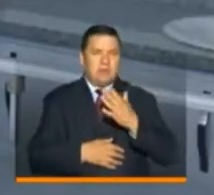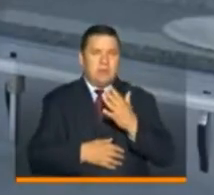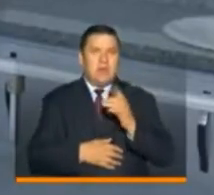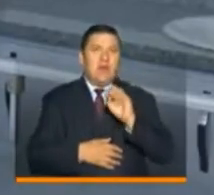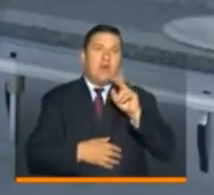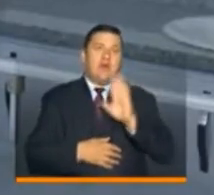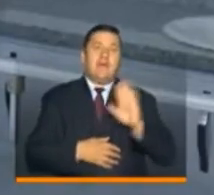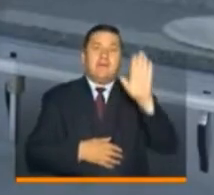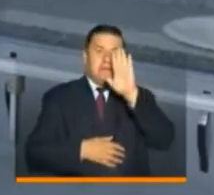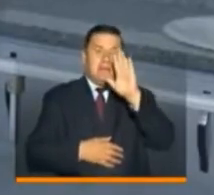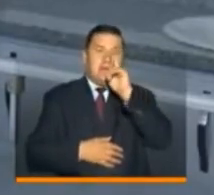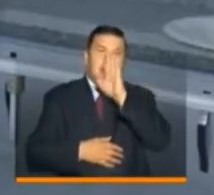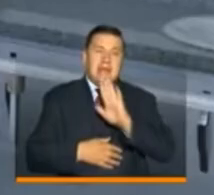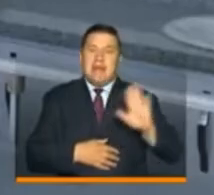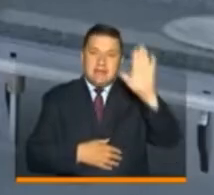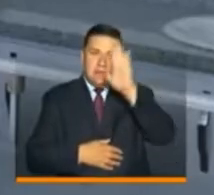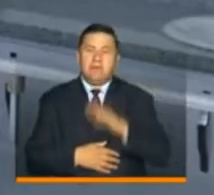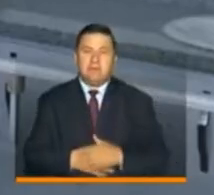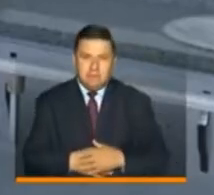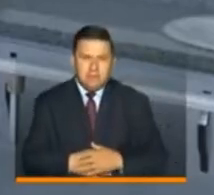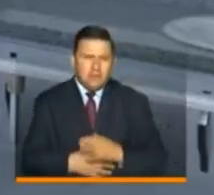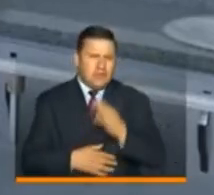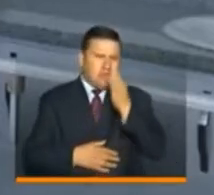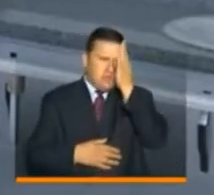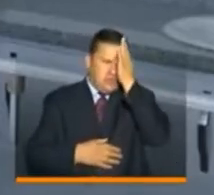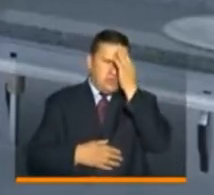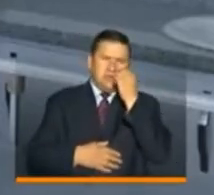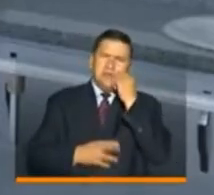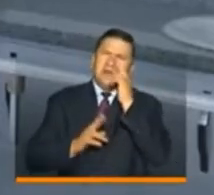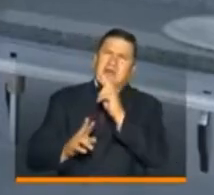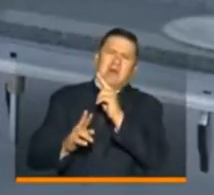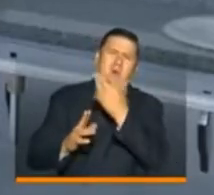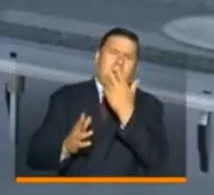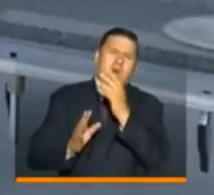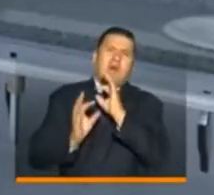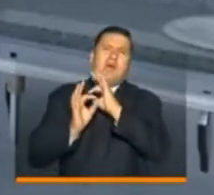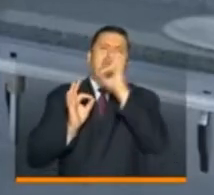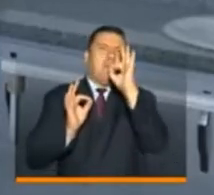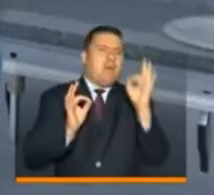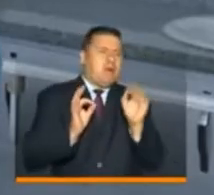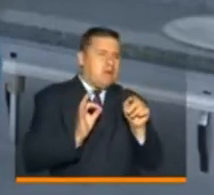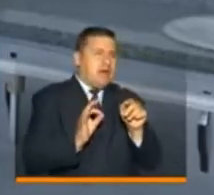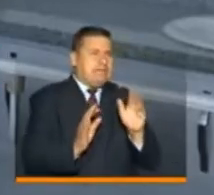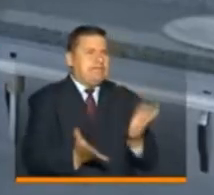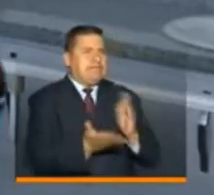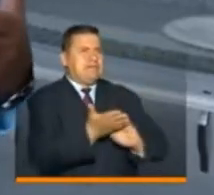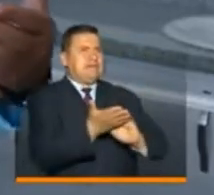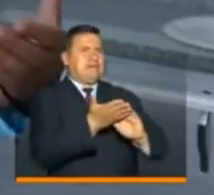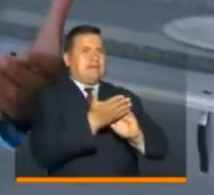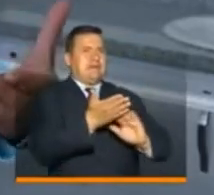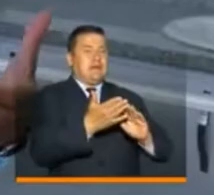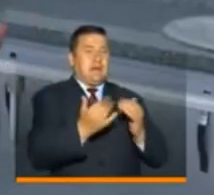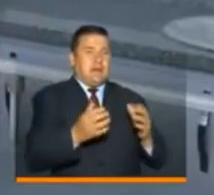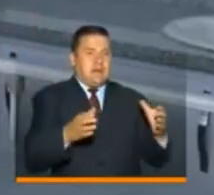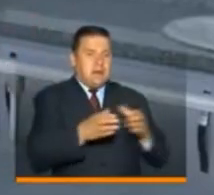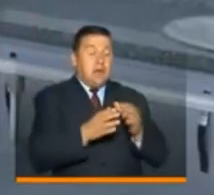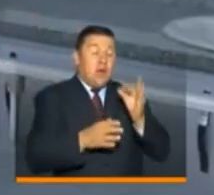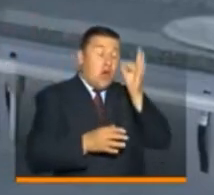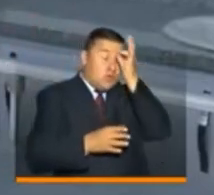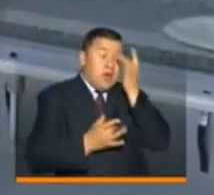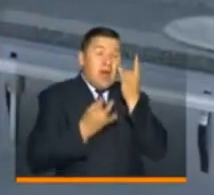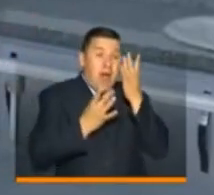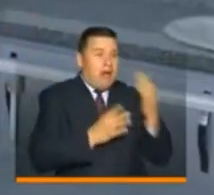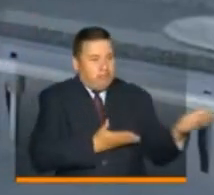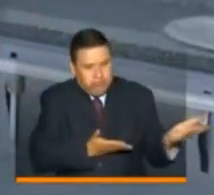otros departamentos a nivel nacional, hospitales emblemáticos regionales que hemos ido fortaleciendo, que hoy tienen ya unidades de cuidado